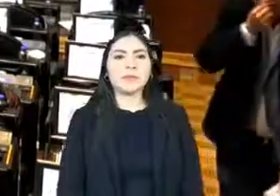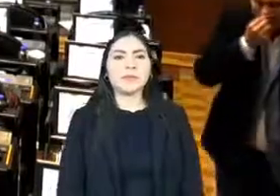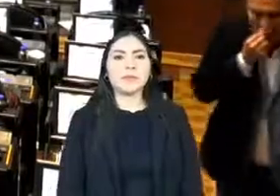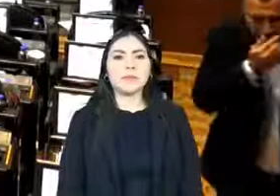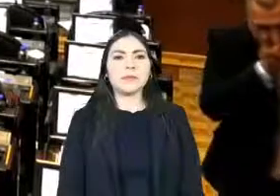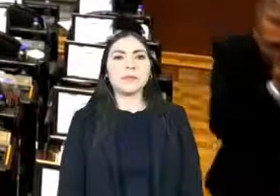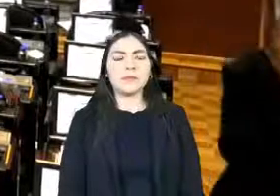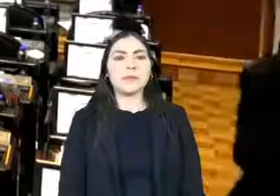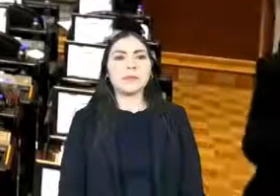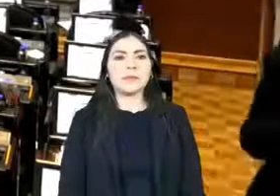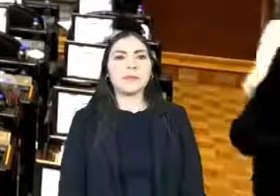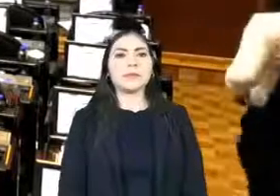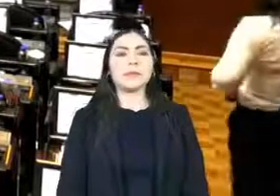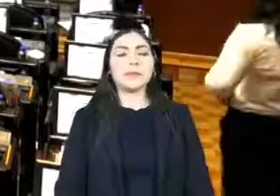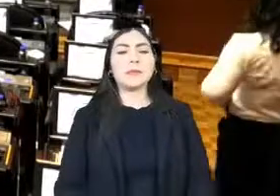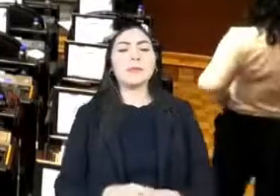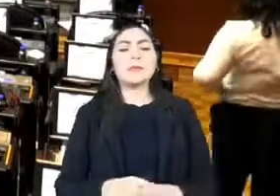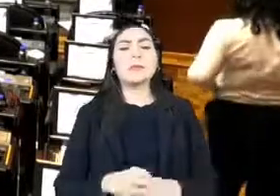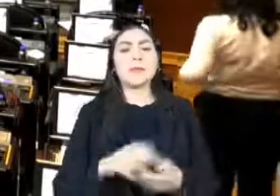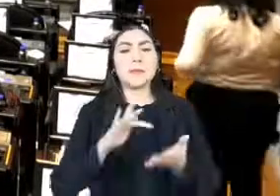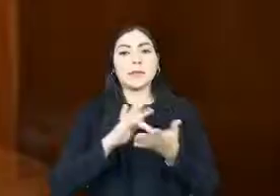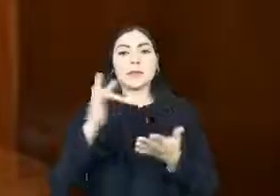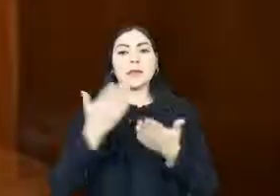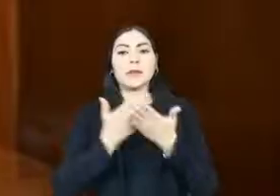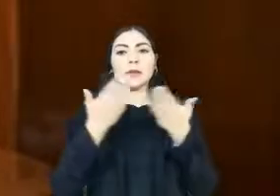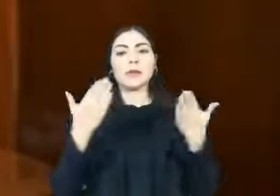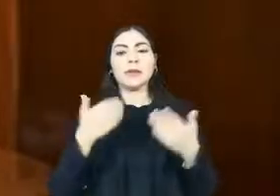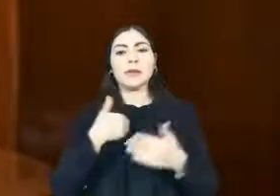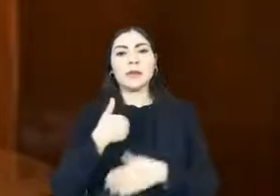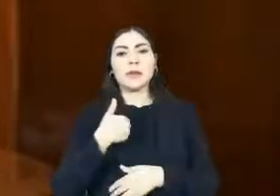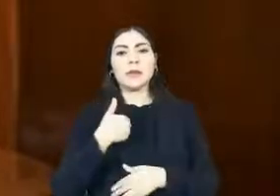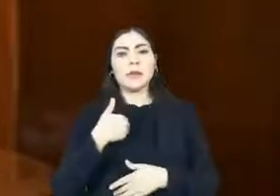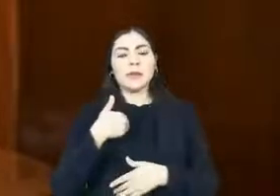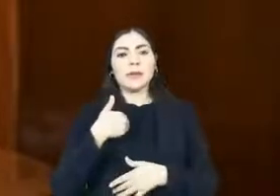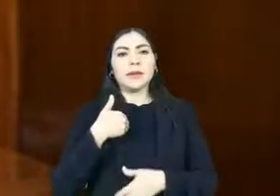Gracias para ello voy a dar lectura